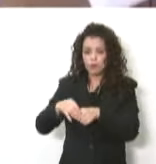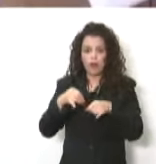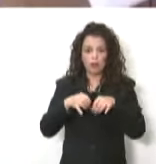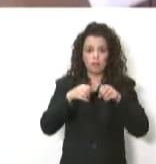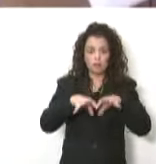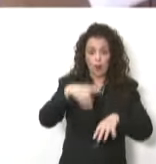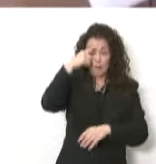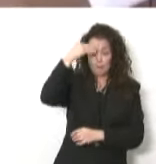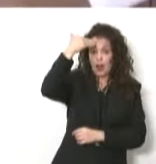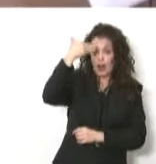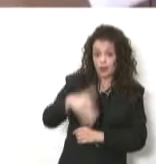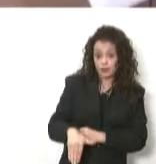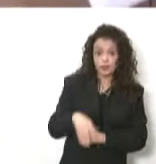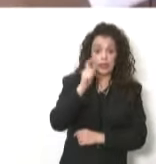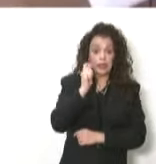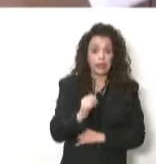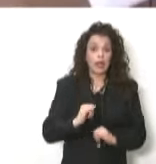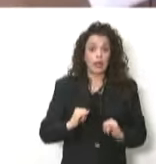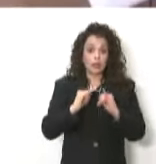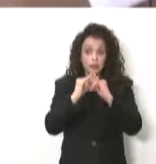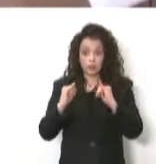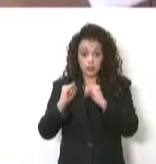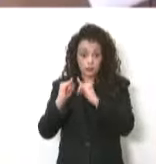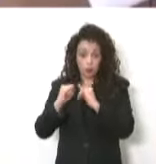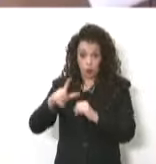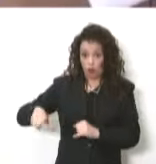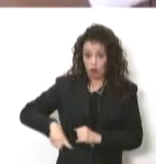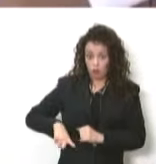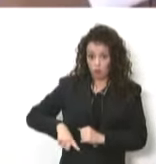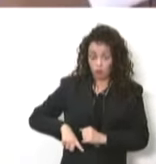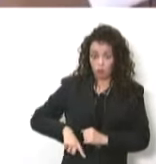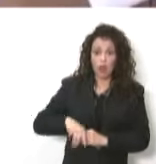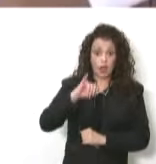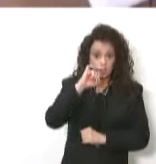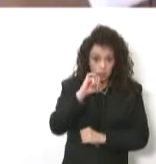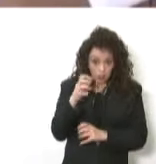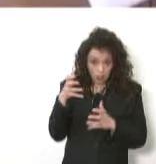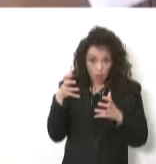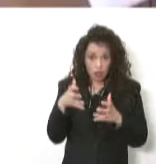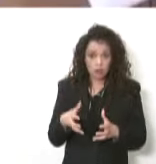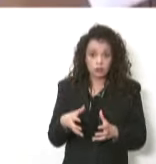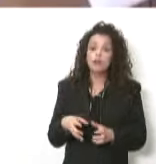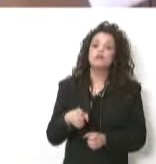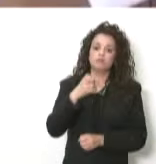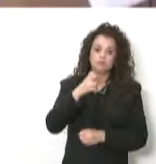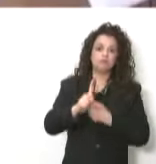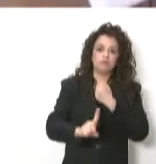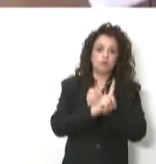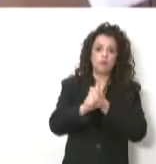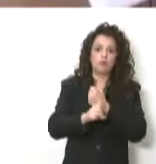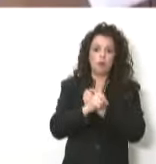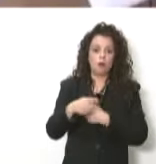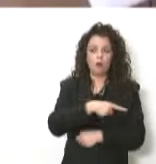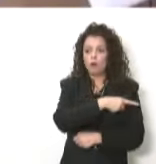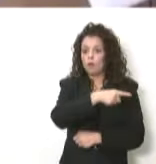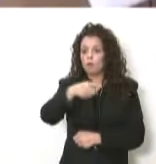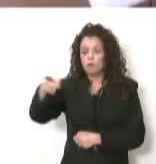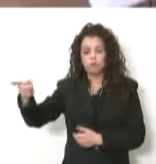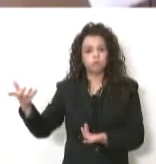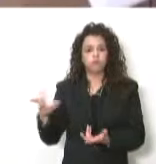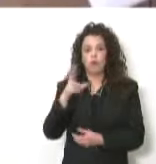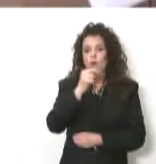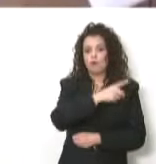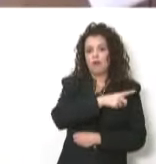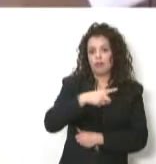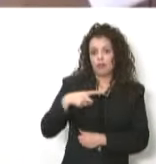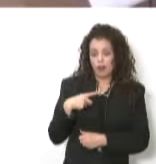determinar si las instituciones del Estado actuaron de forma tal que causaran una afectación indebida. De ser así,